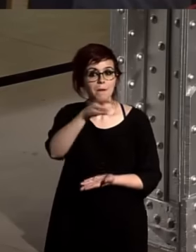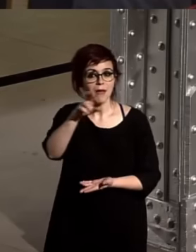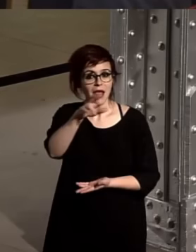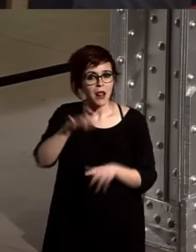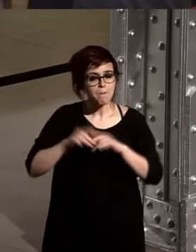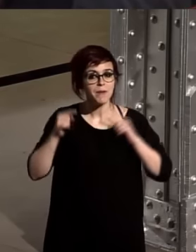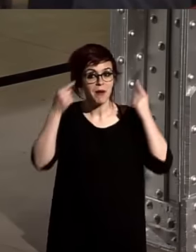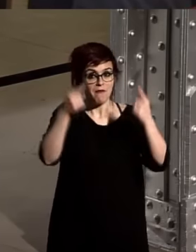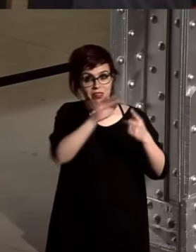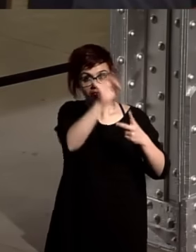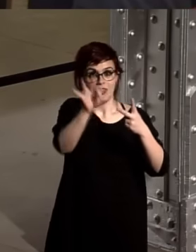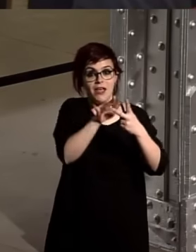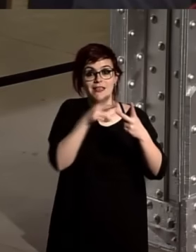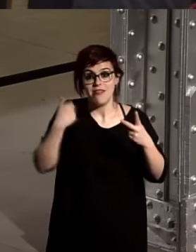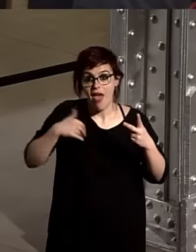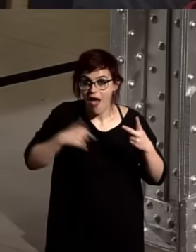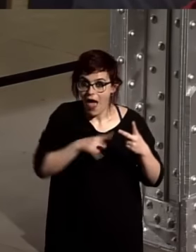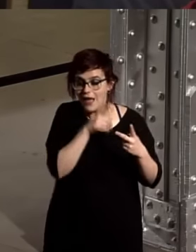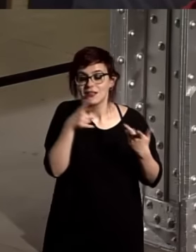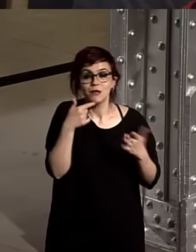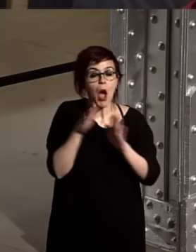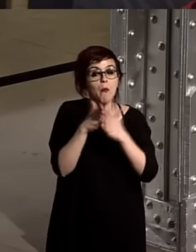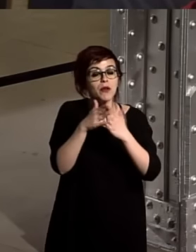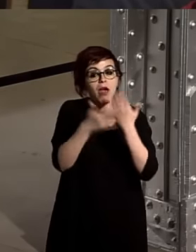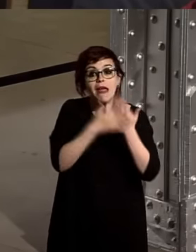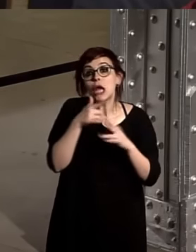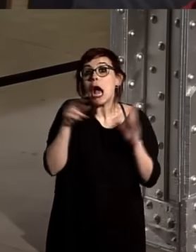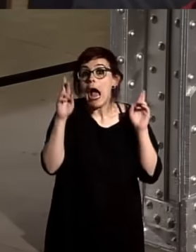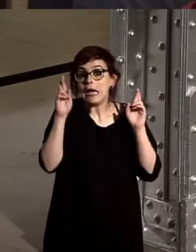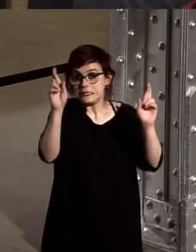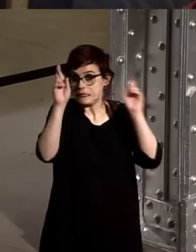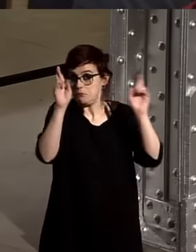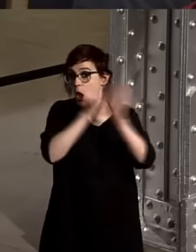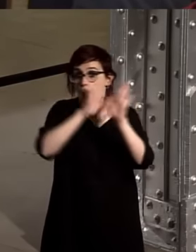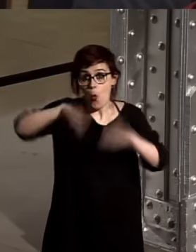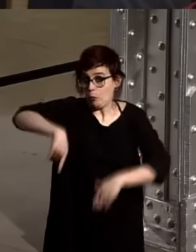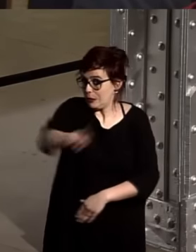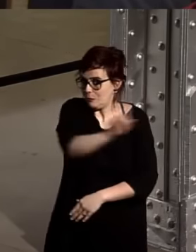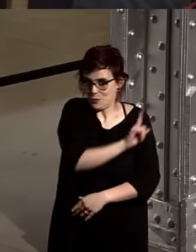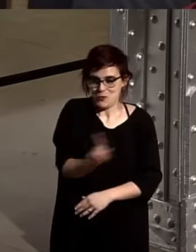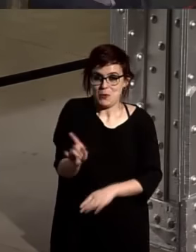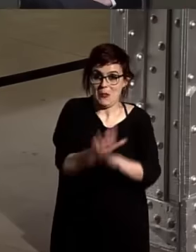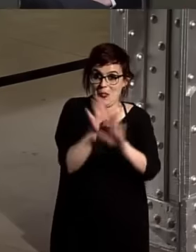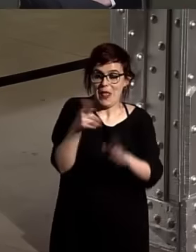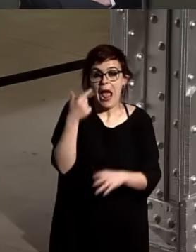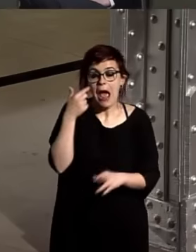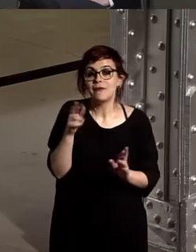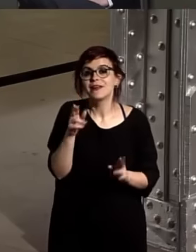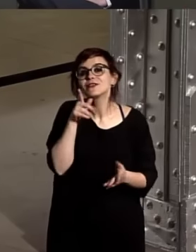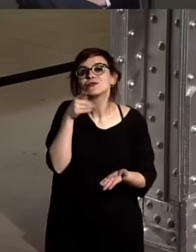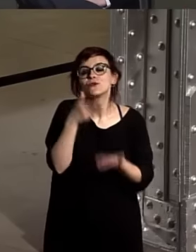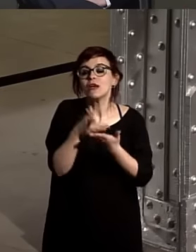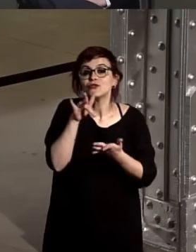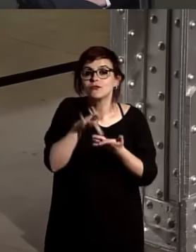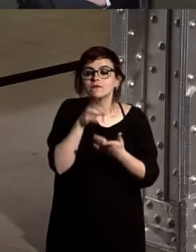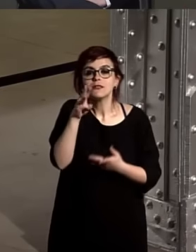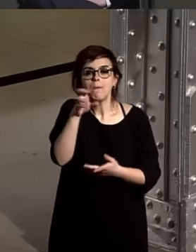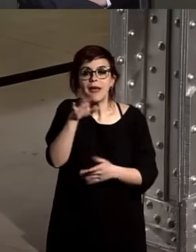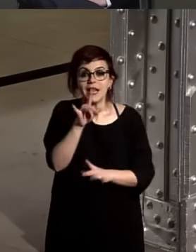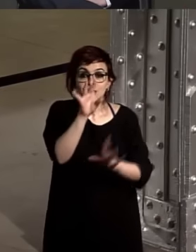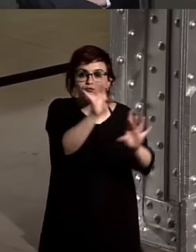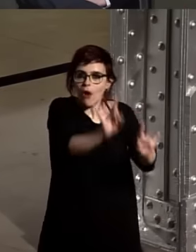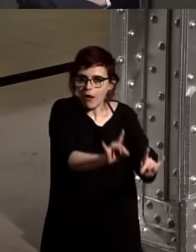siguió con el segundo y con esta última portada que Espero que no sea la última porque Bueno pues eh seguro todo lo que toca pere pues se convierte en algo